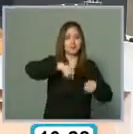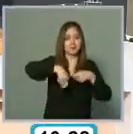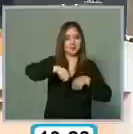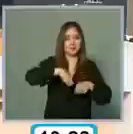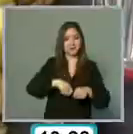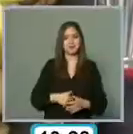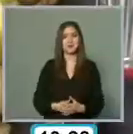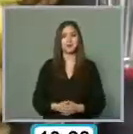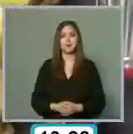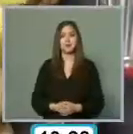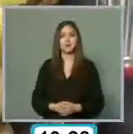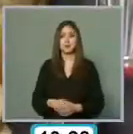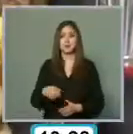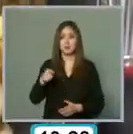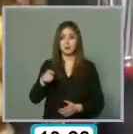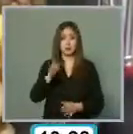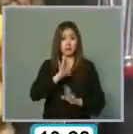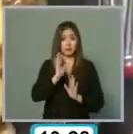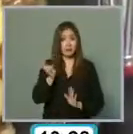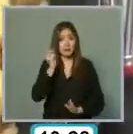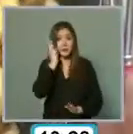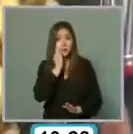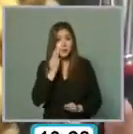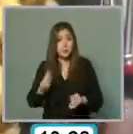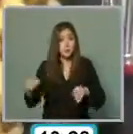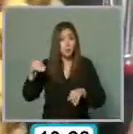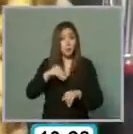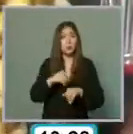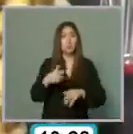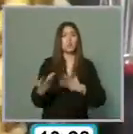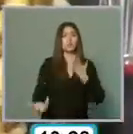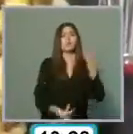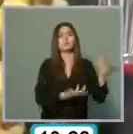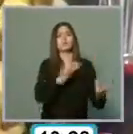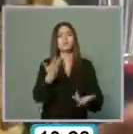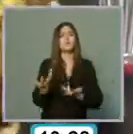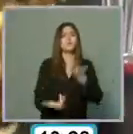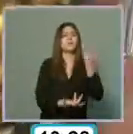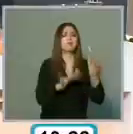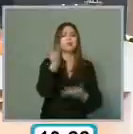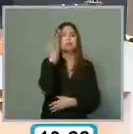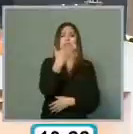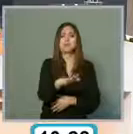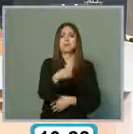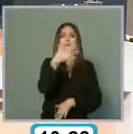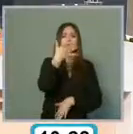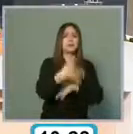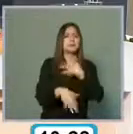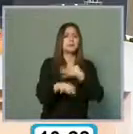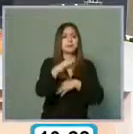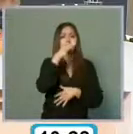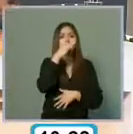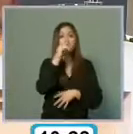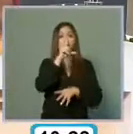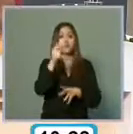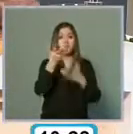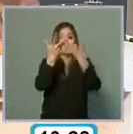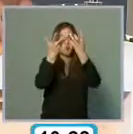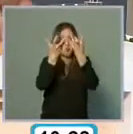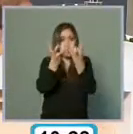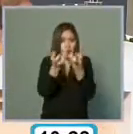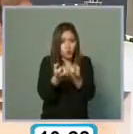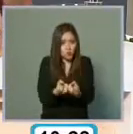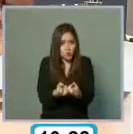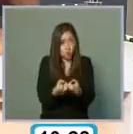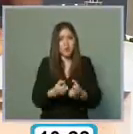Ok, ojo, ya que llegamos a este punto voy a dejar 10-15 minutos que se cueza. Va a soltar agua la carne, Ok. dejo que se consuma. Ya ¿Lo